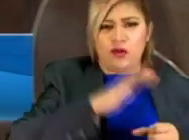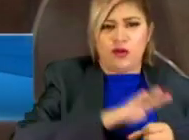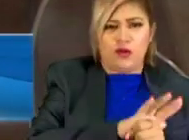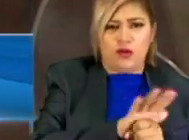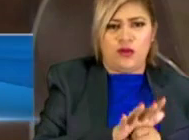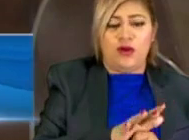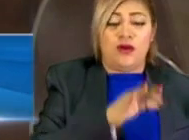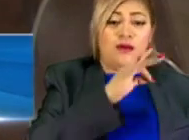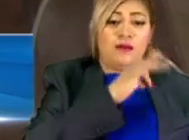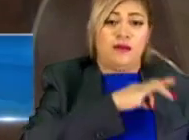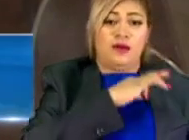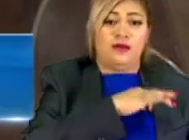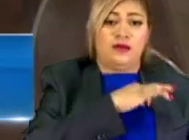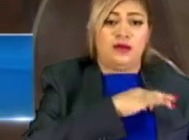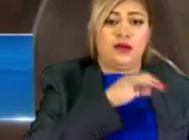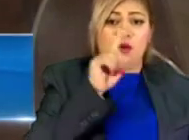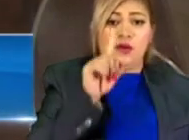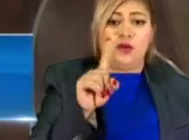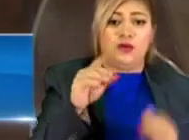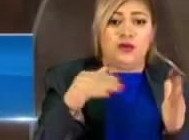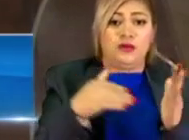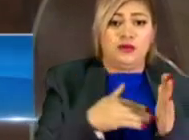beneficia a